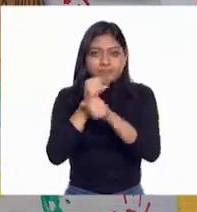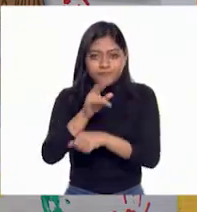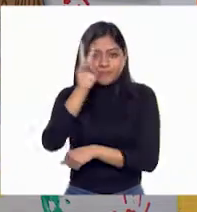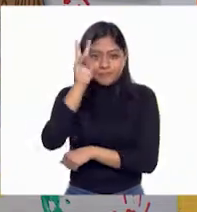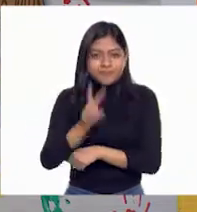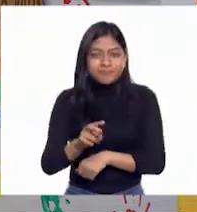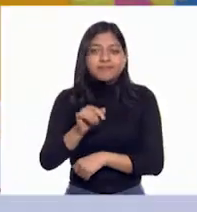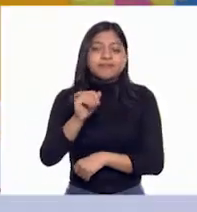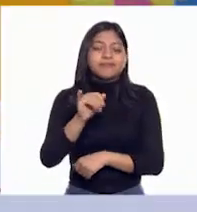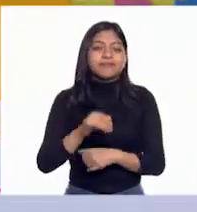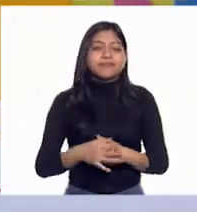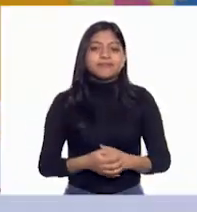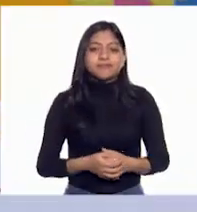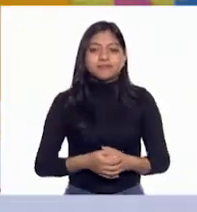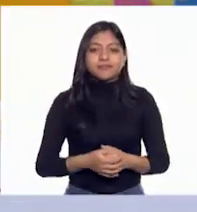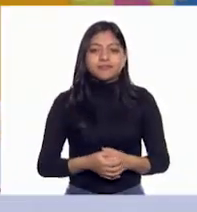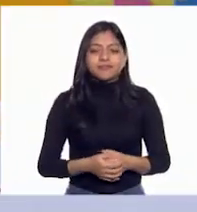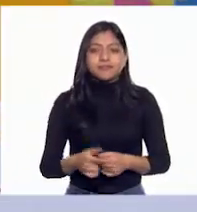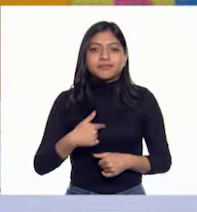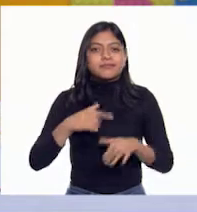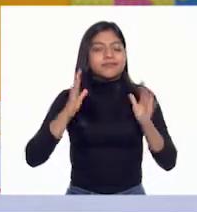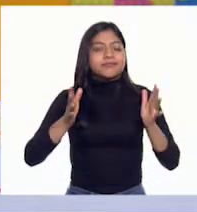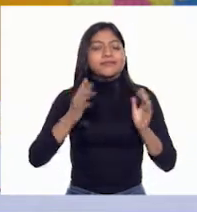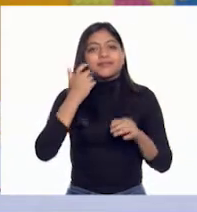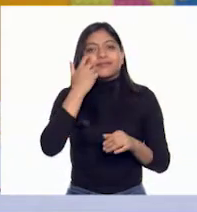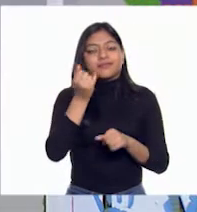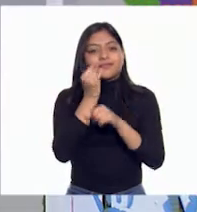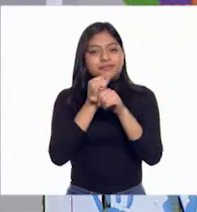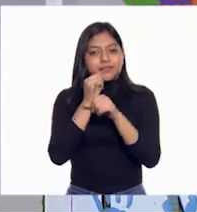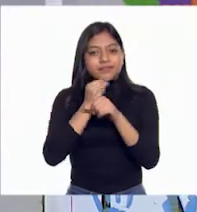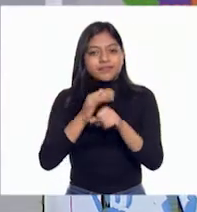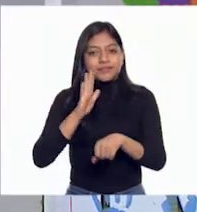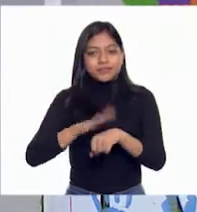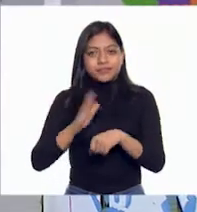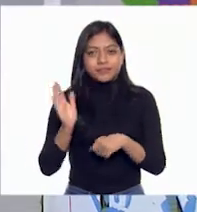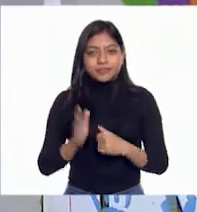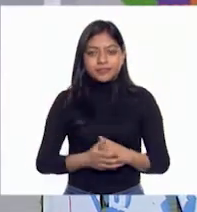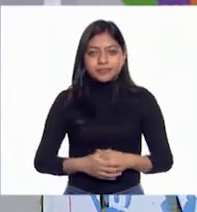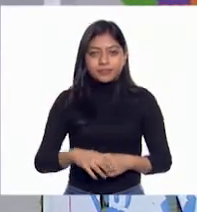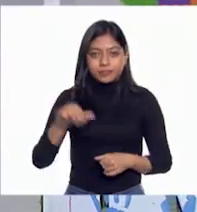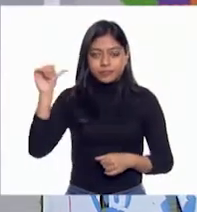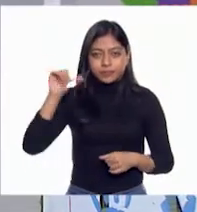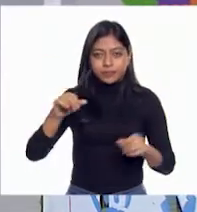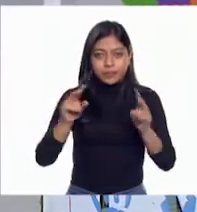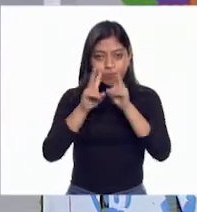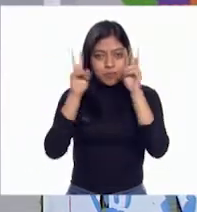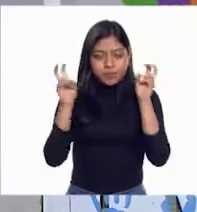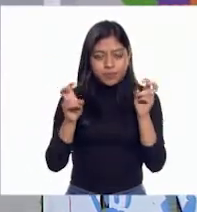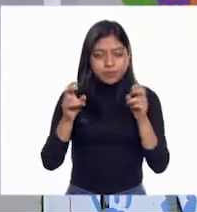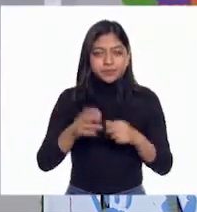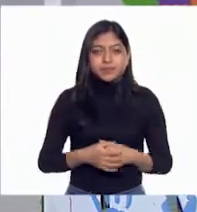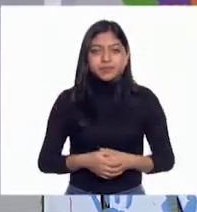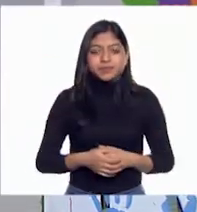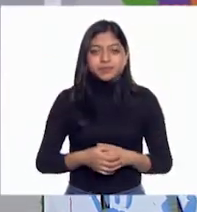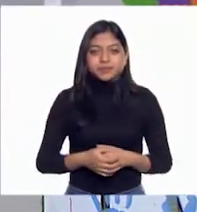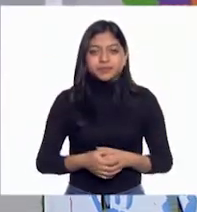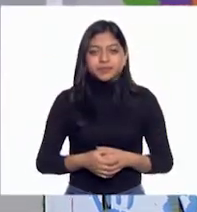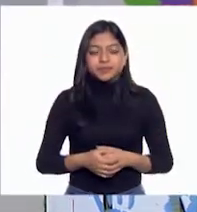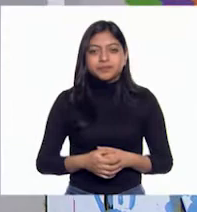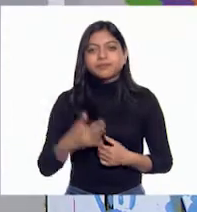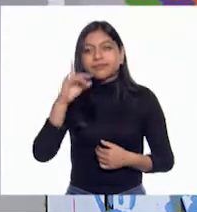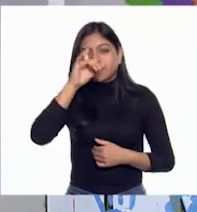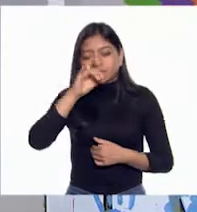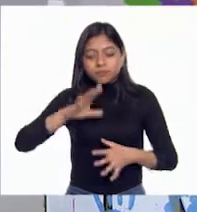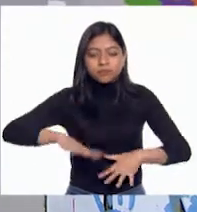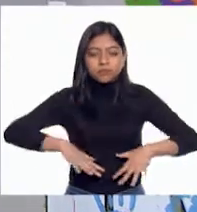verdad es que sí. Mira, yo ya quiero empezar a investigar más acerca de esto, ¿no? Sí. Sobre las inundaciones